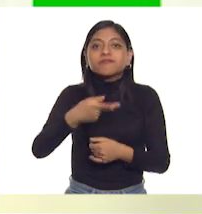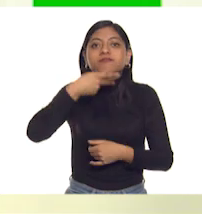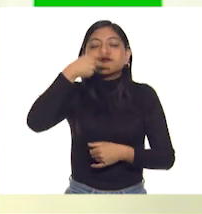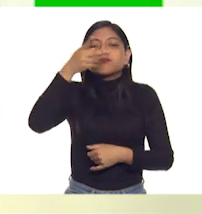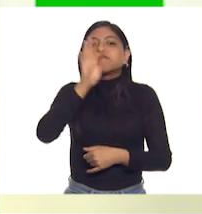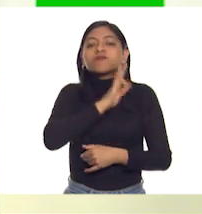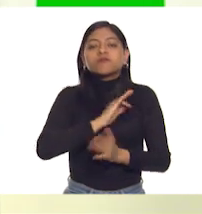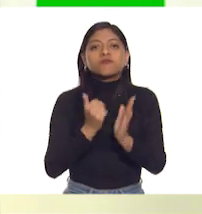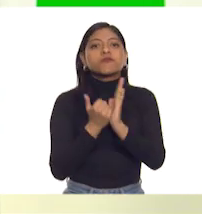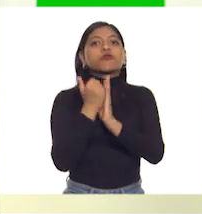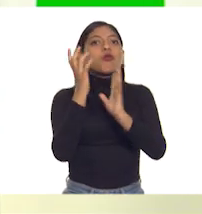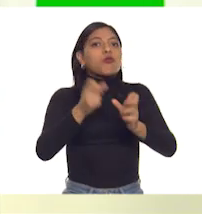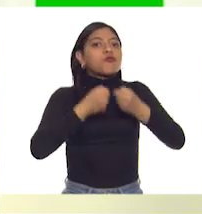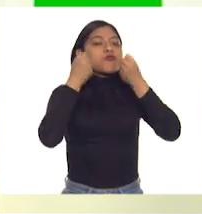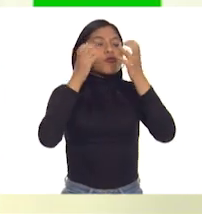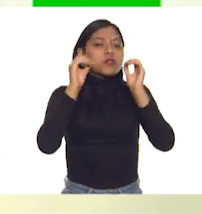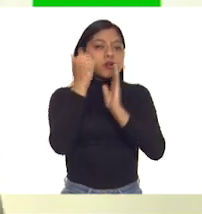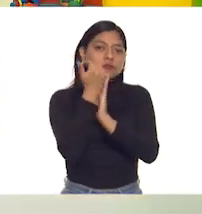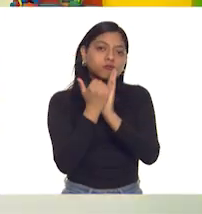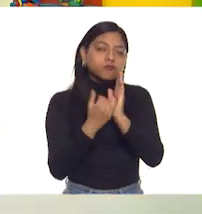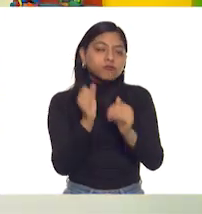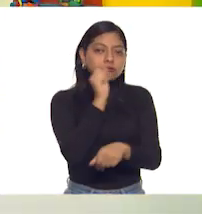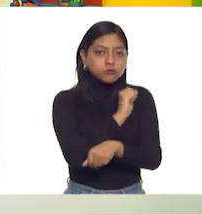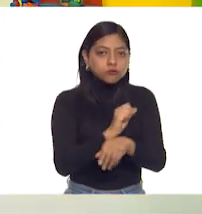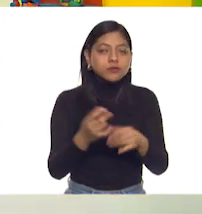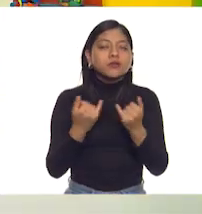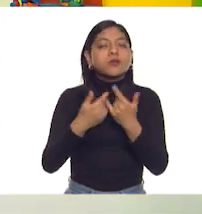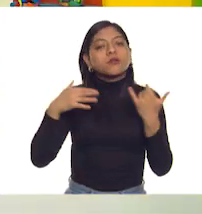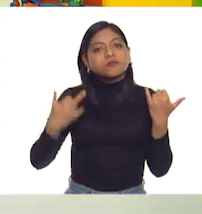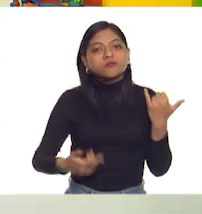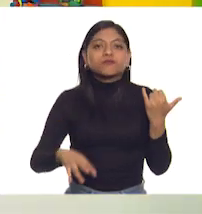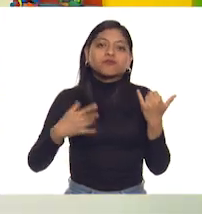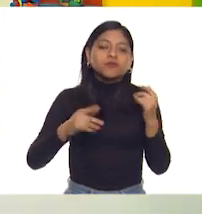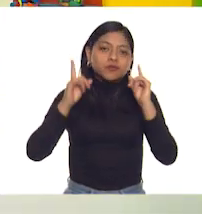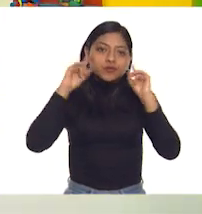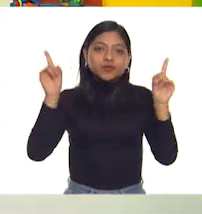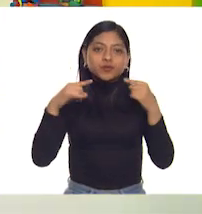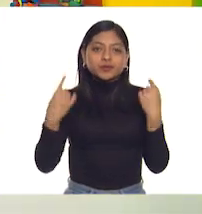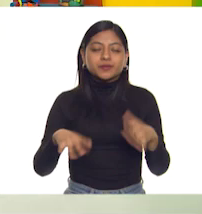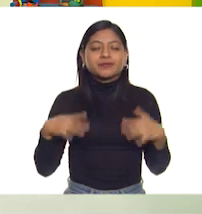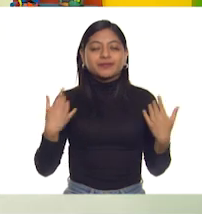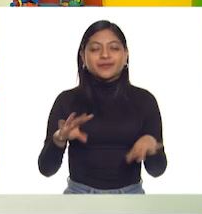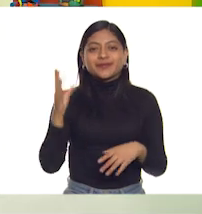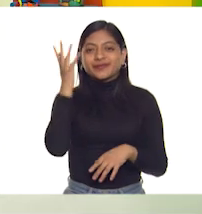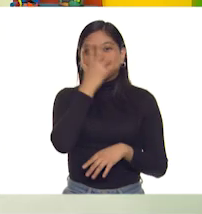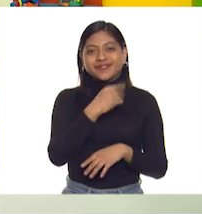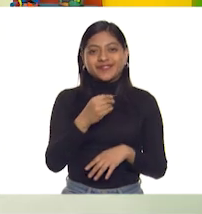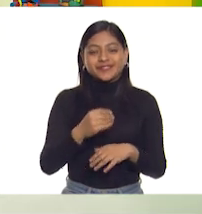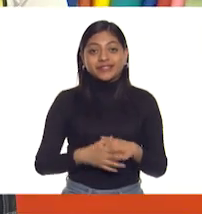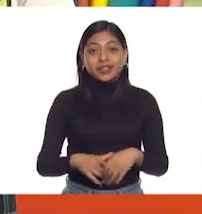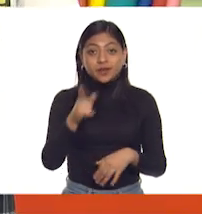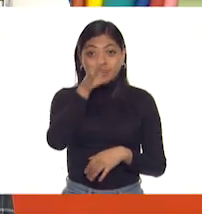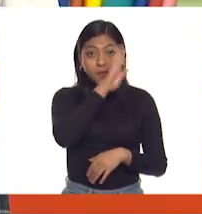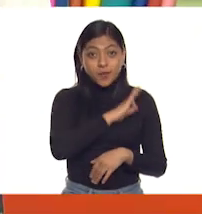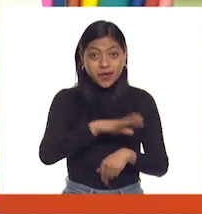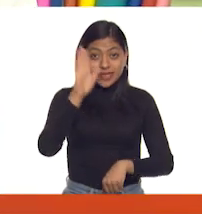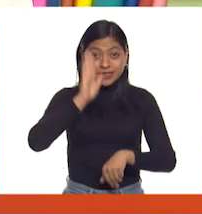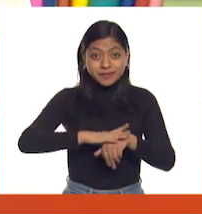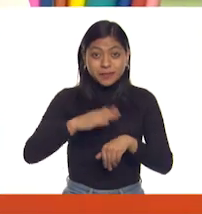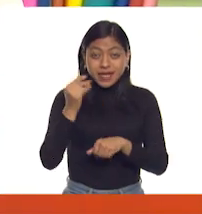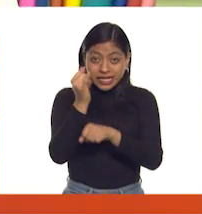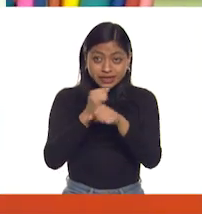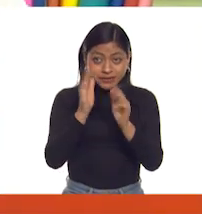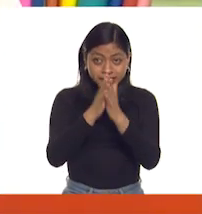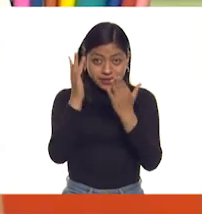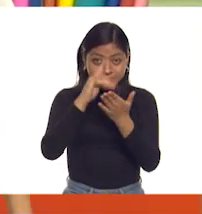que utilizamos y la música. Sí, la música de Ricardo, que estuvo buenísima. Si te es posible, consulta